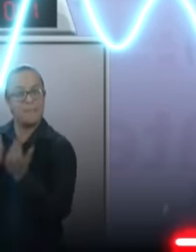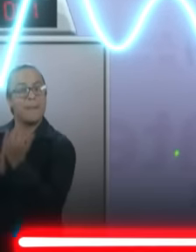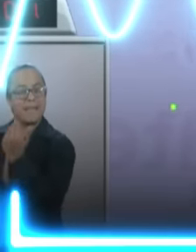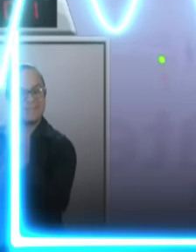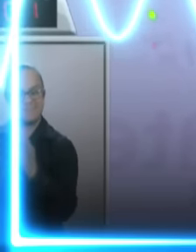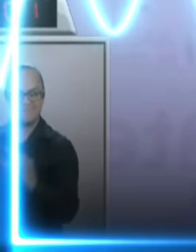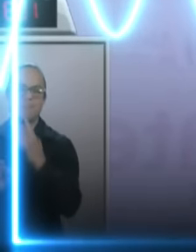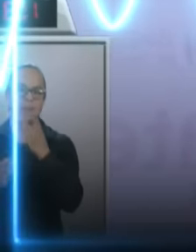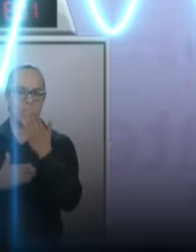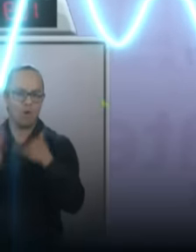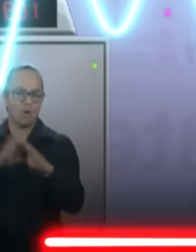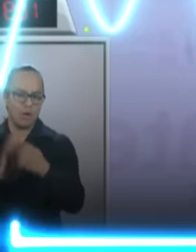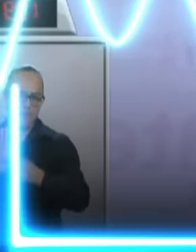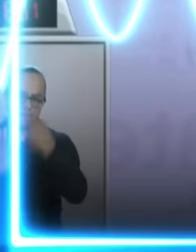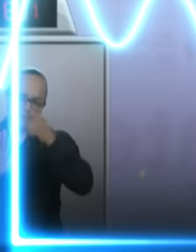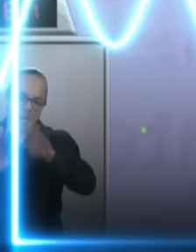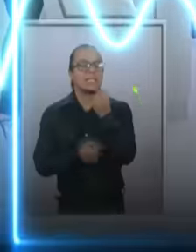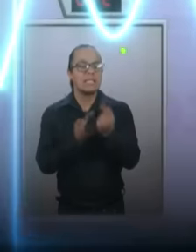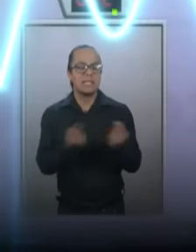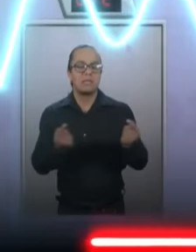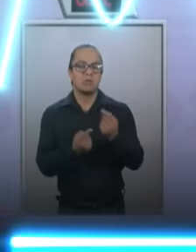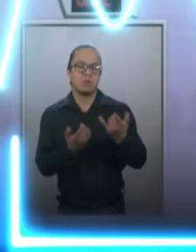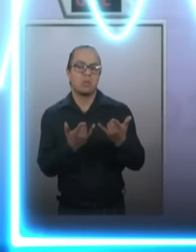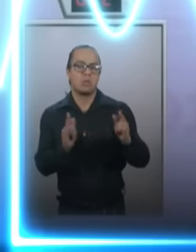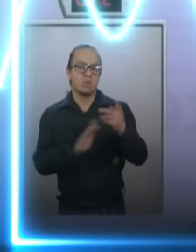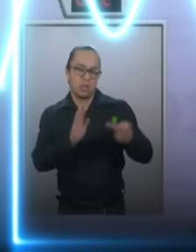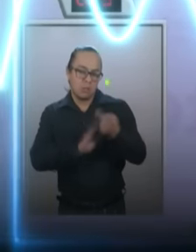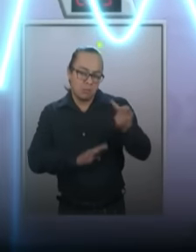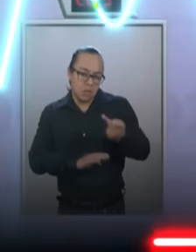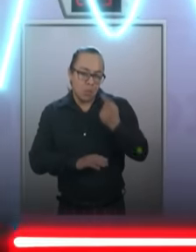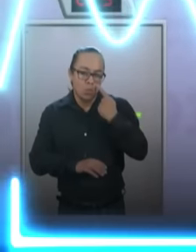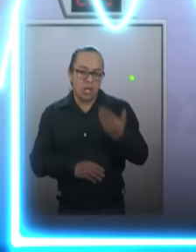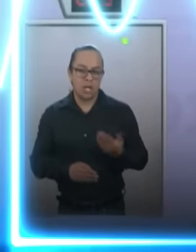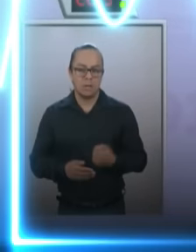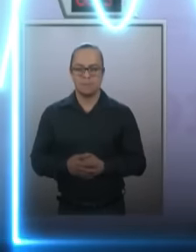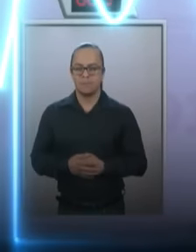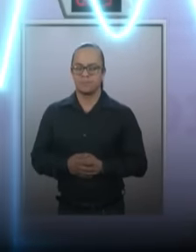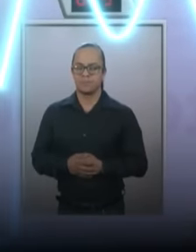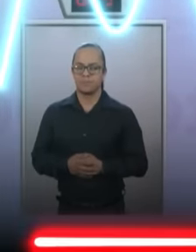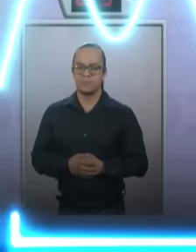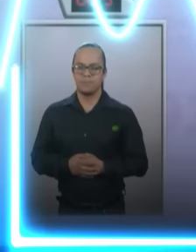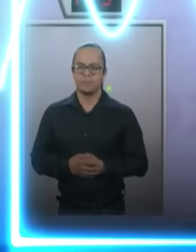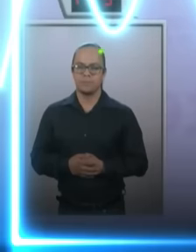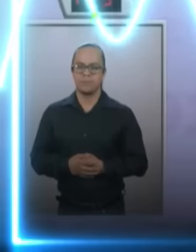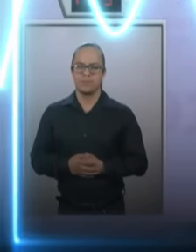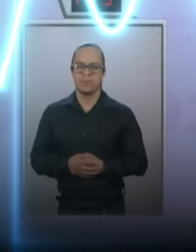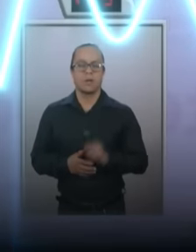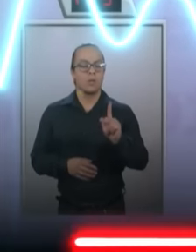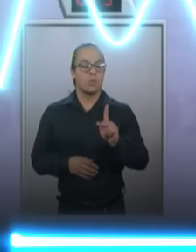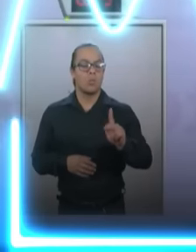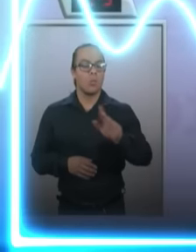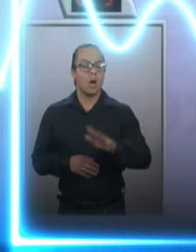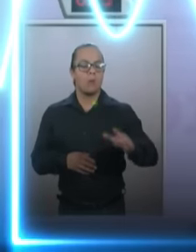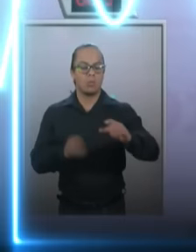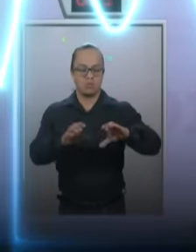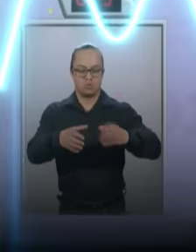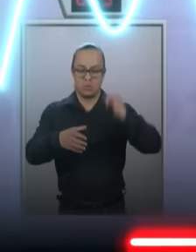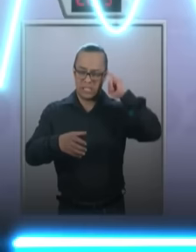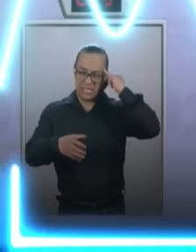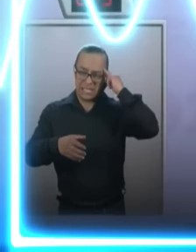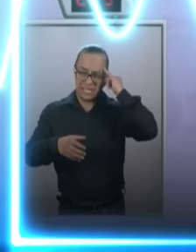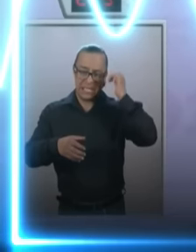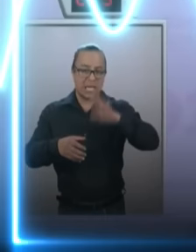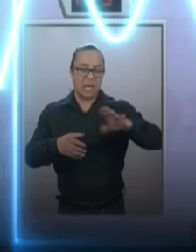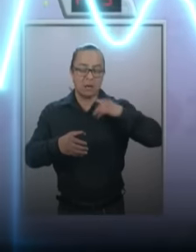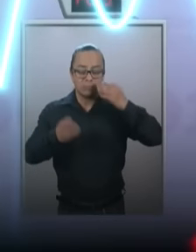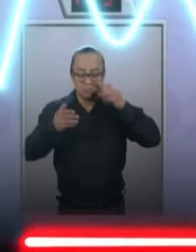promoción y el fortalecimiento de ella. Mira, en lo que se refiere a por qué se ha considerado a lo que son los pueblos originarios, porque